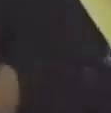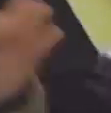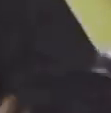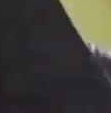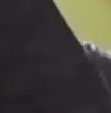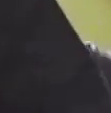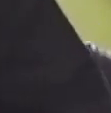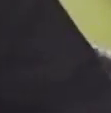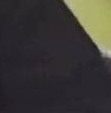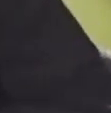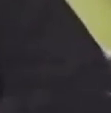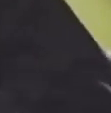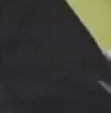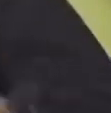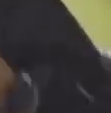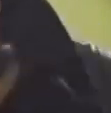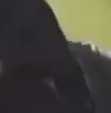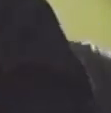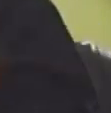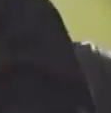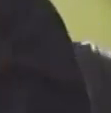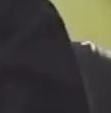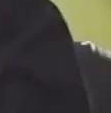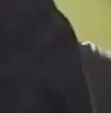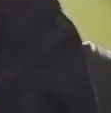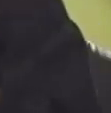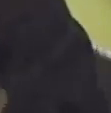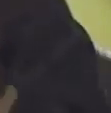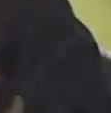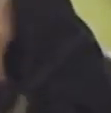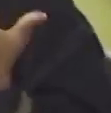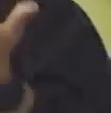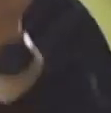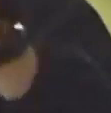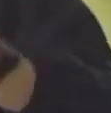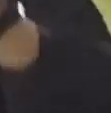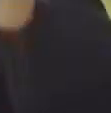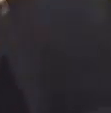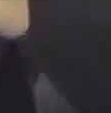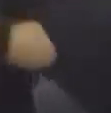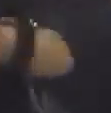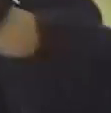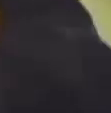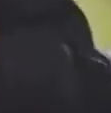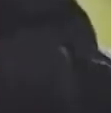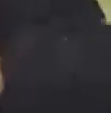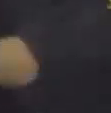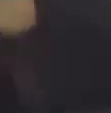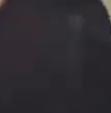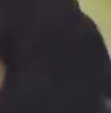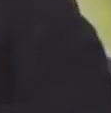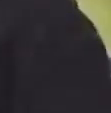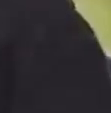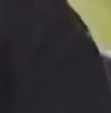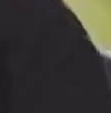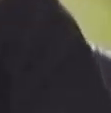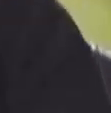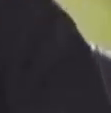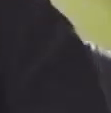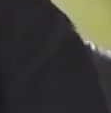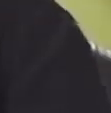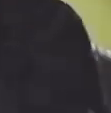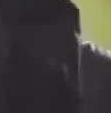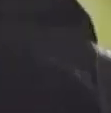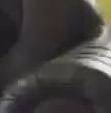yo no sabía la gramática, preguntaba, pedía apoyo y me frustré mucho, me sentía